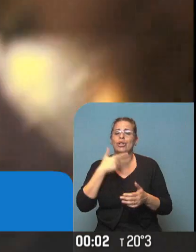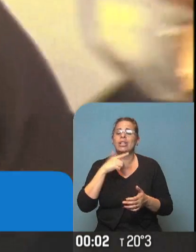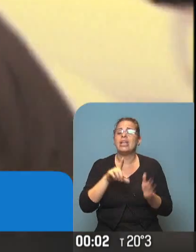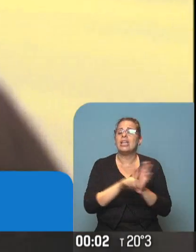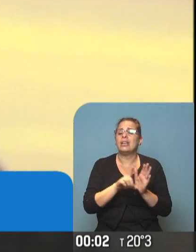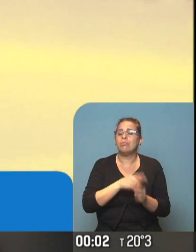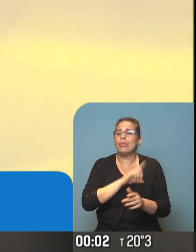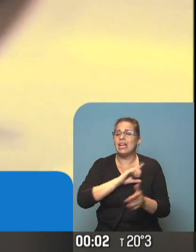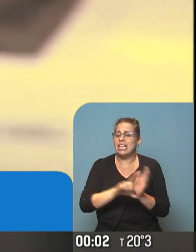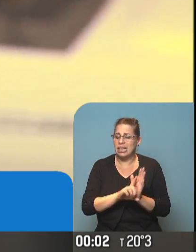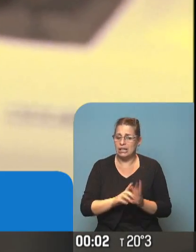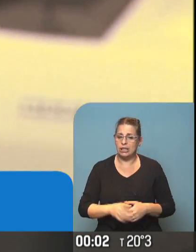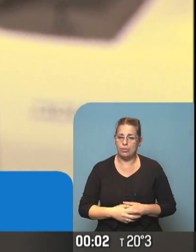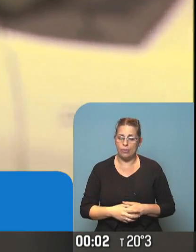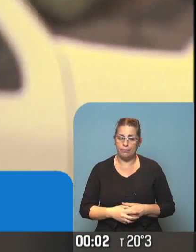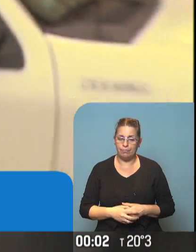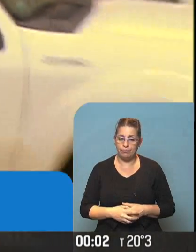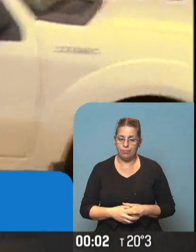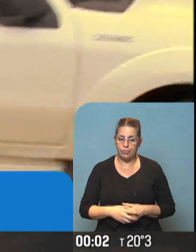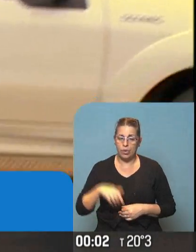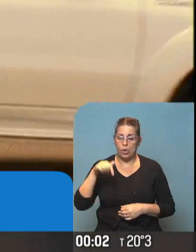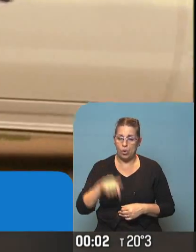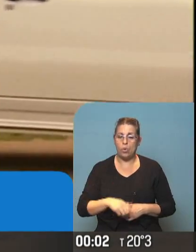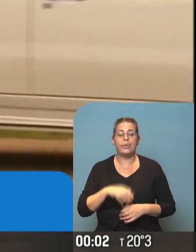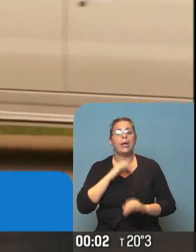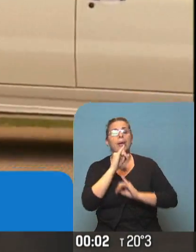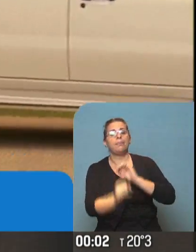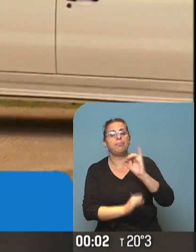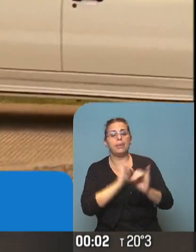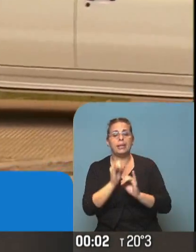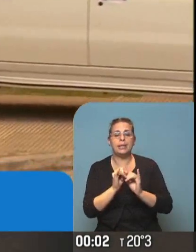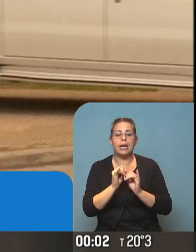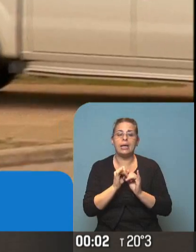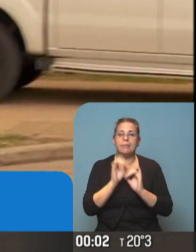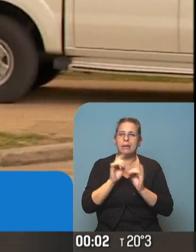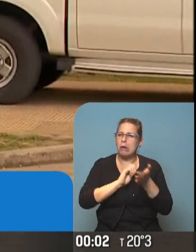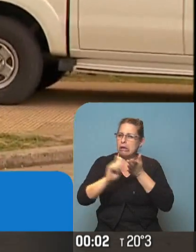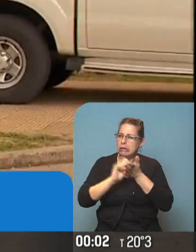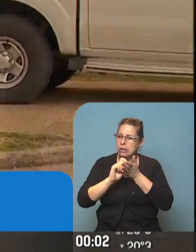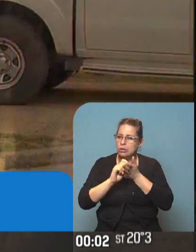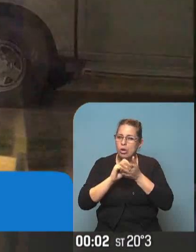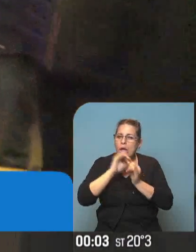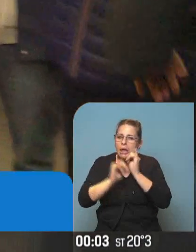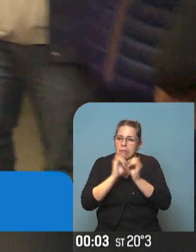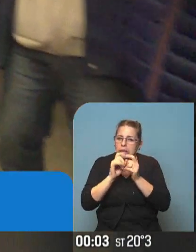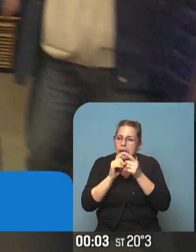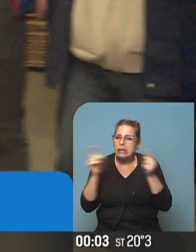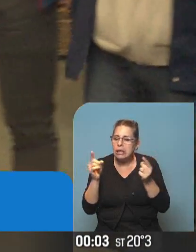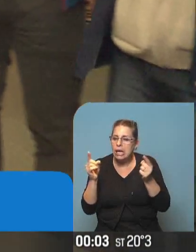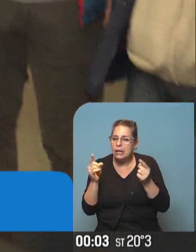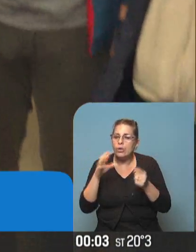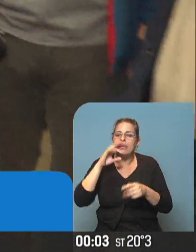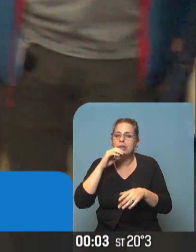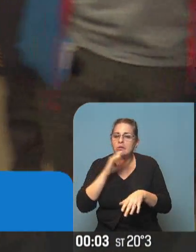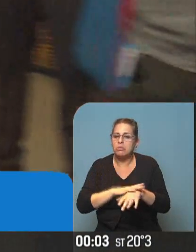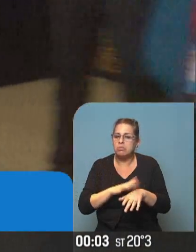¿Le dijo al juez? Así que hoy explicó, se remitió un escrito donde explicamos absolutamente la falta de responsabilidad del señor